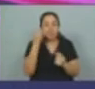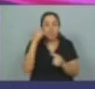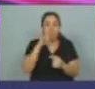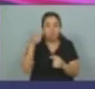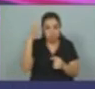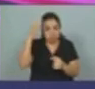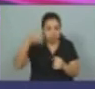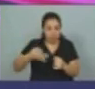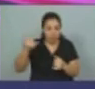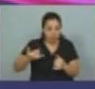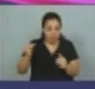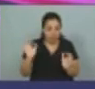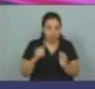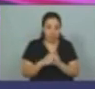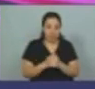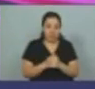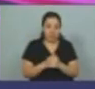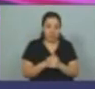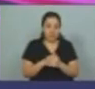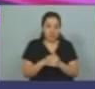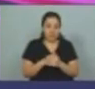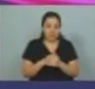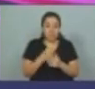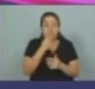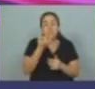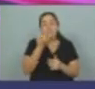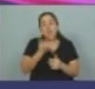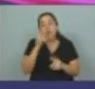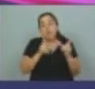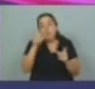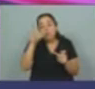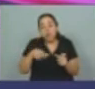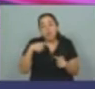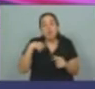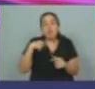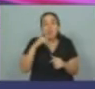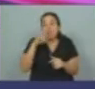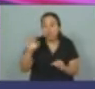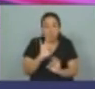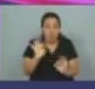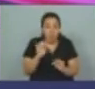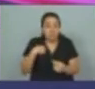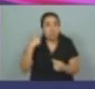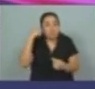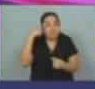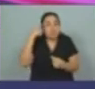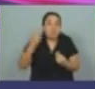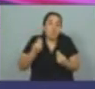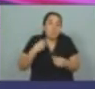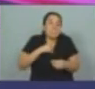como debe ser, hay que ir a la justicia. El que no va a la justicia es porque siente que es culpable o siente que algo de lo que se dice es verdad. Como